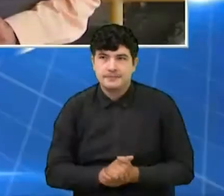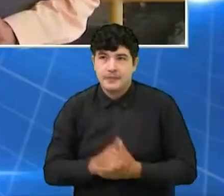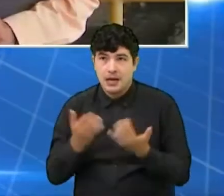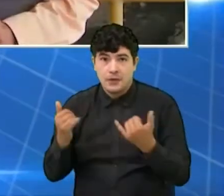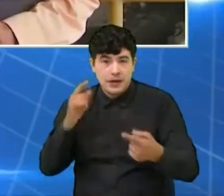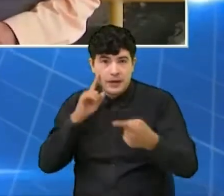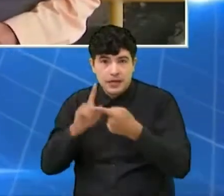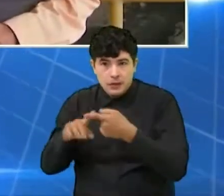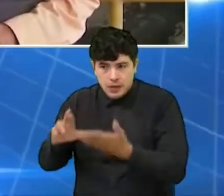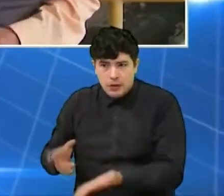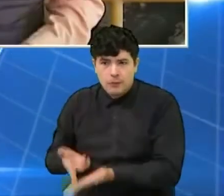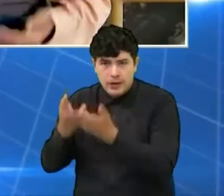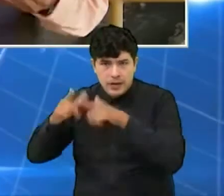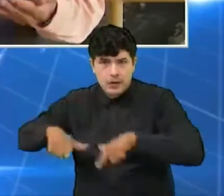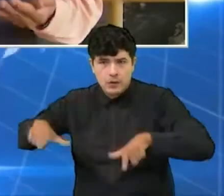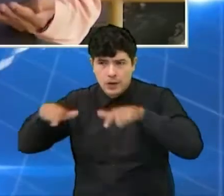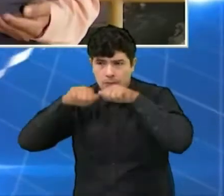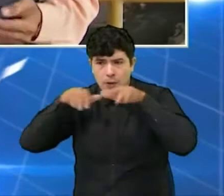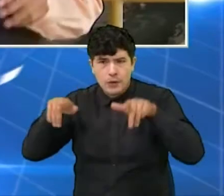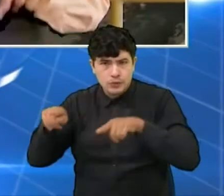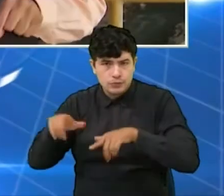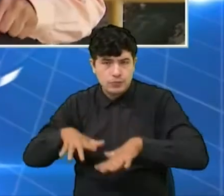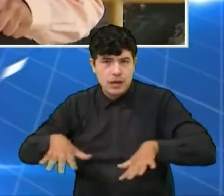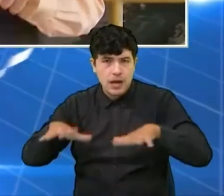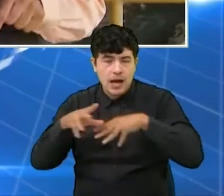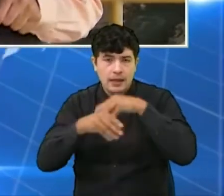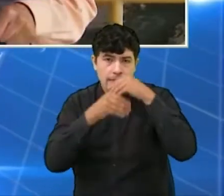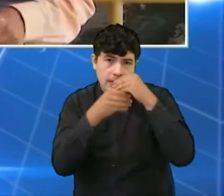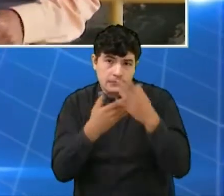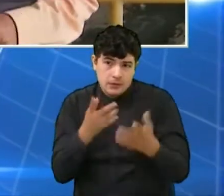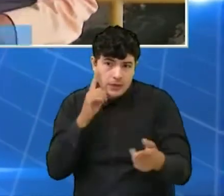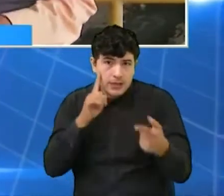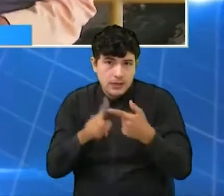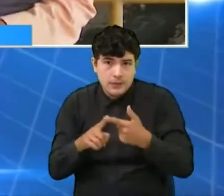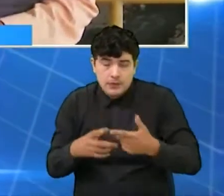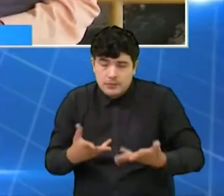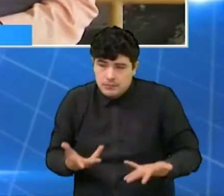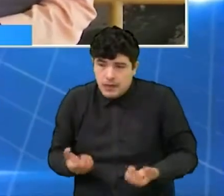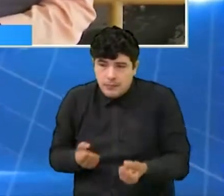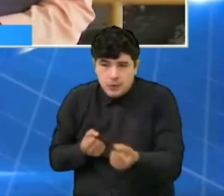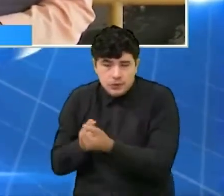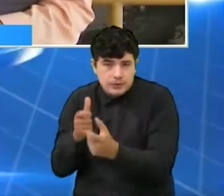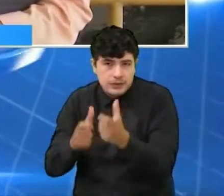por la recuperación del espacio público y también por la vida de los habitantes en condición de calle.